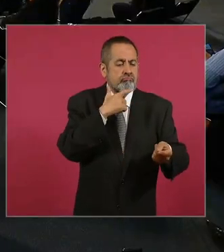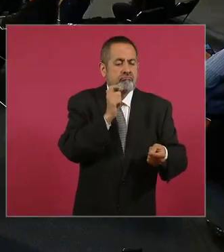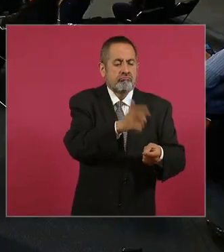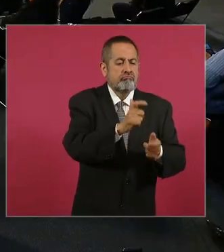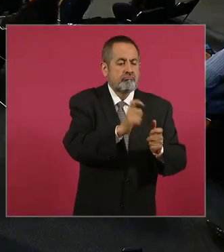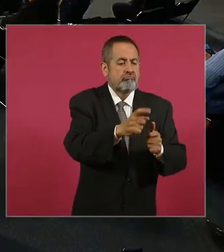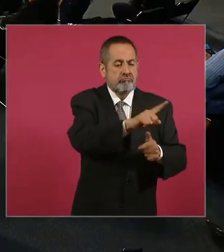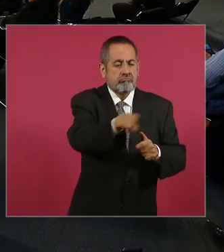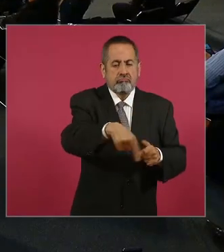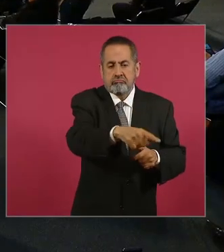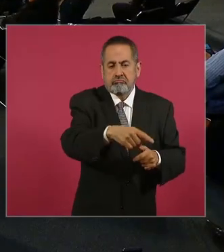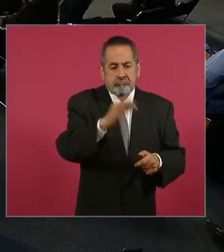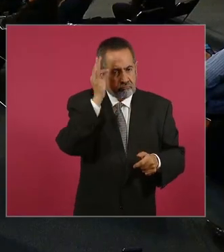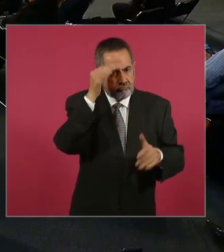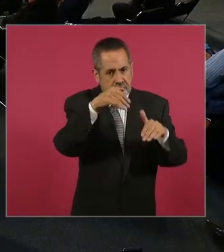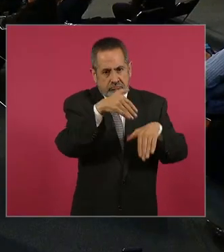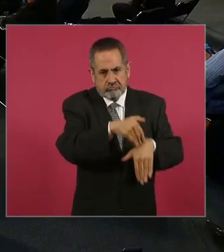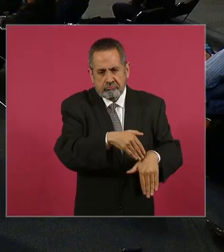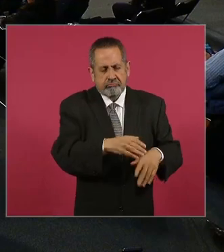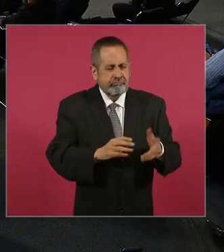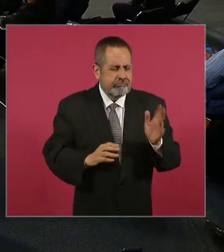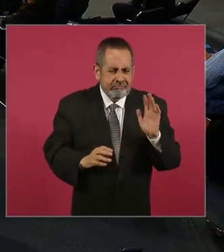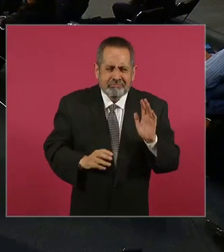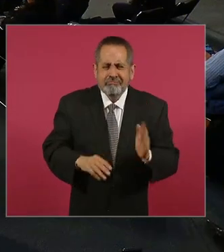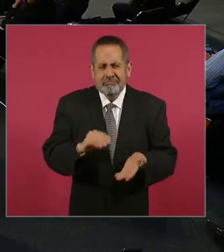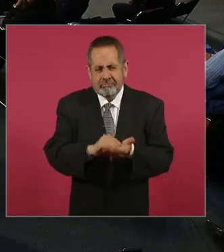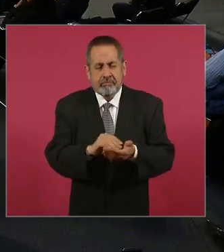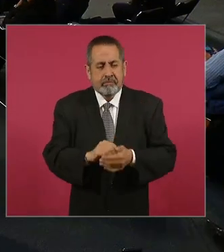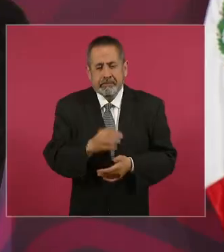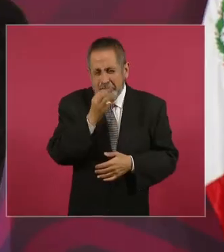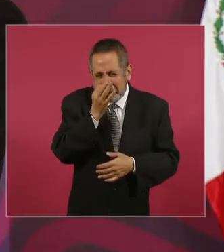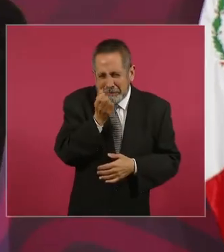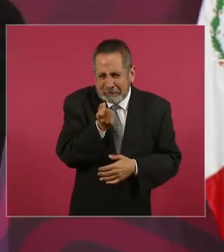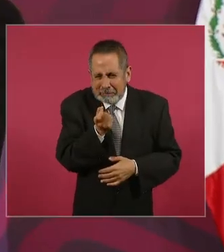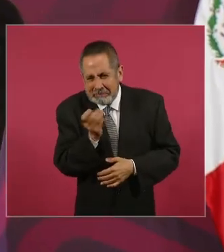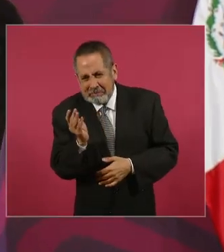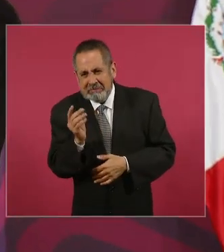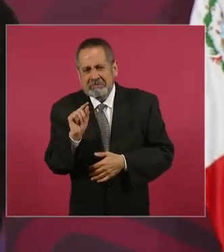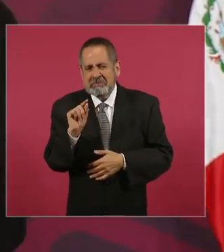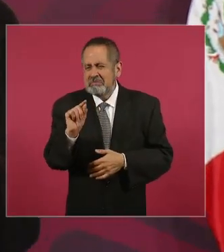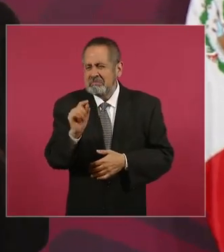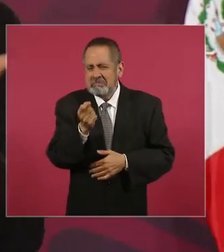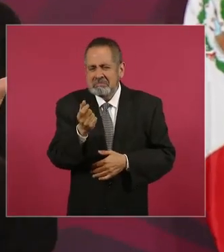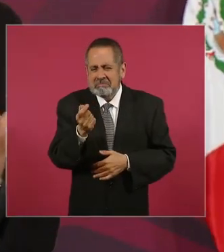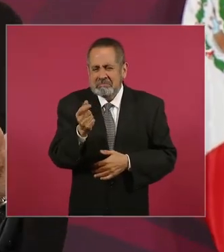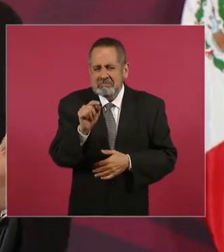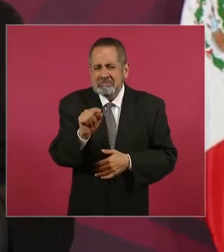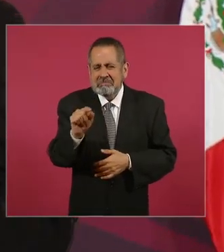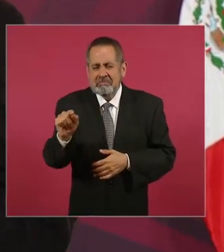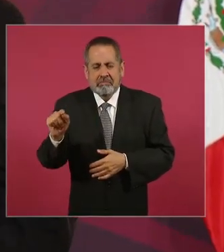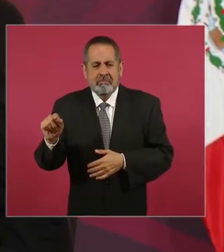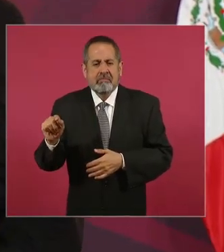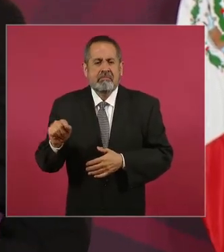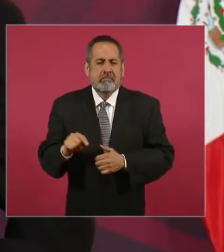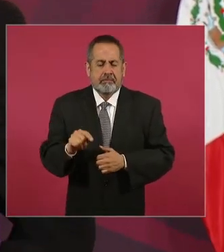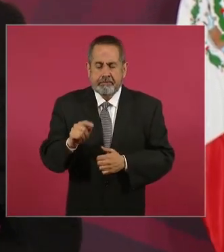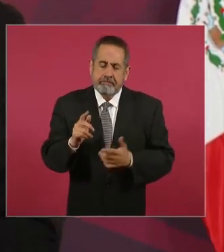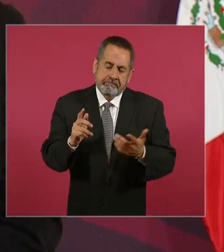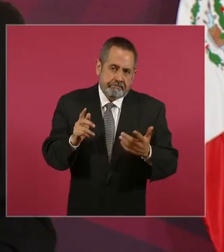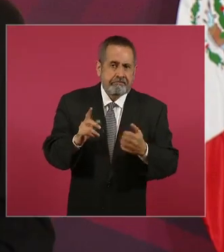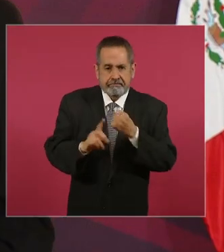delincuencia. Entonces, son muy pocos, ¿sí? Y ese es un